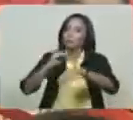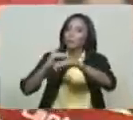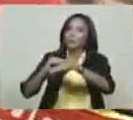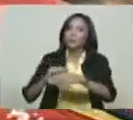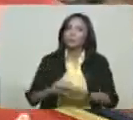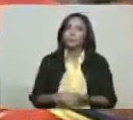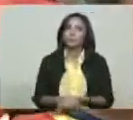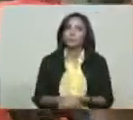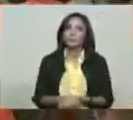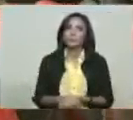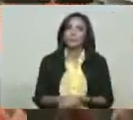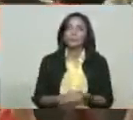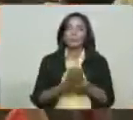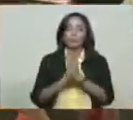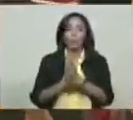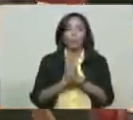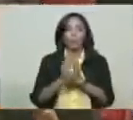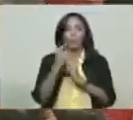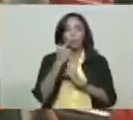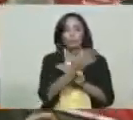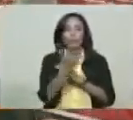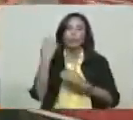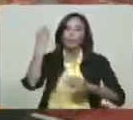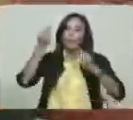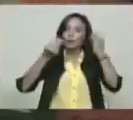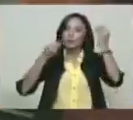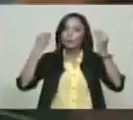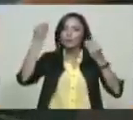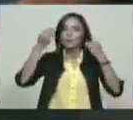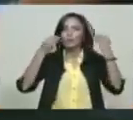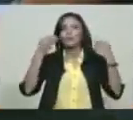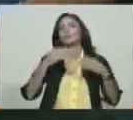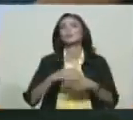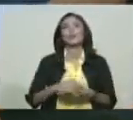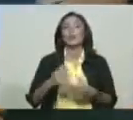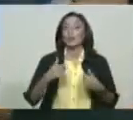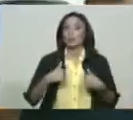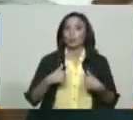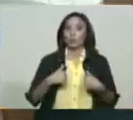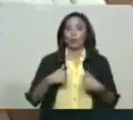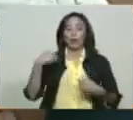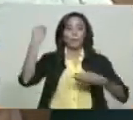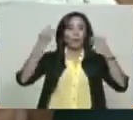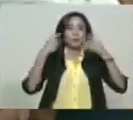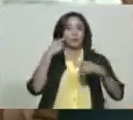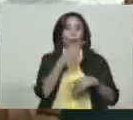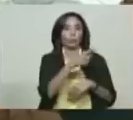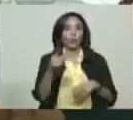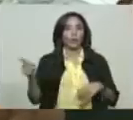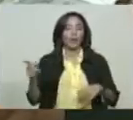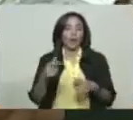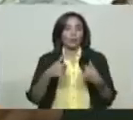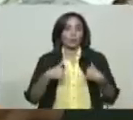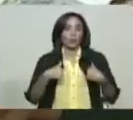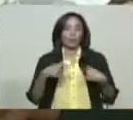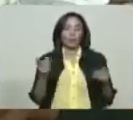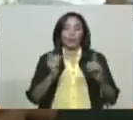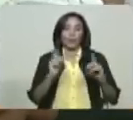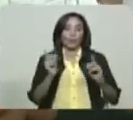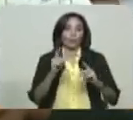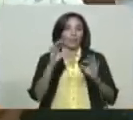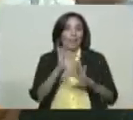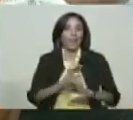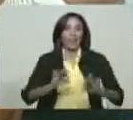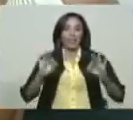pero si ustedes consideran que yo estoy en condiciones de ser presidente